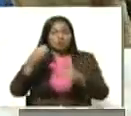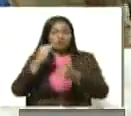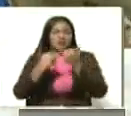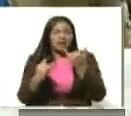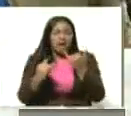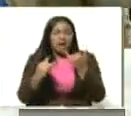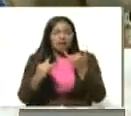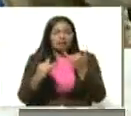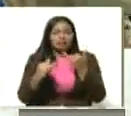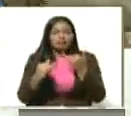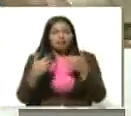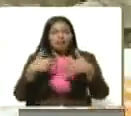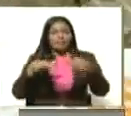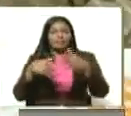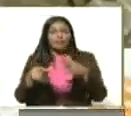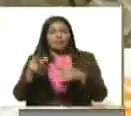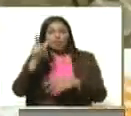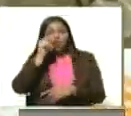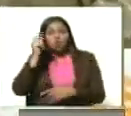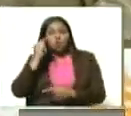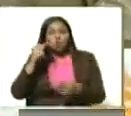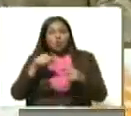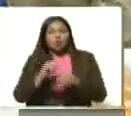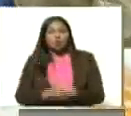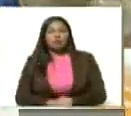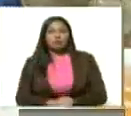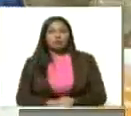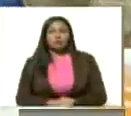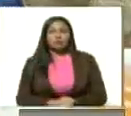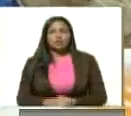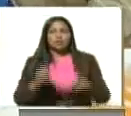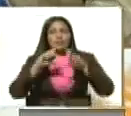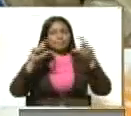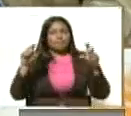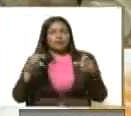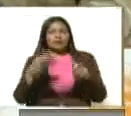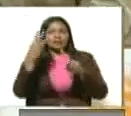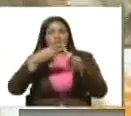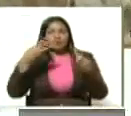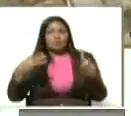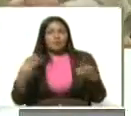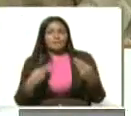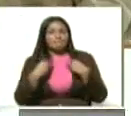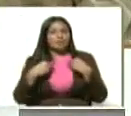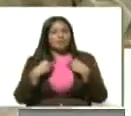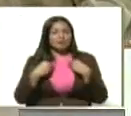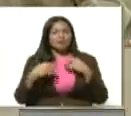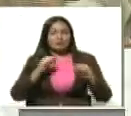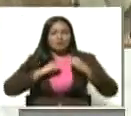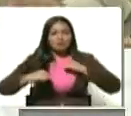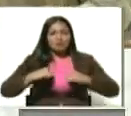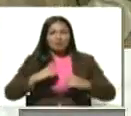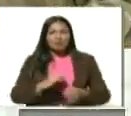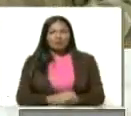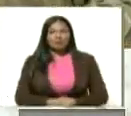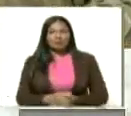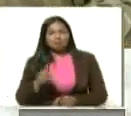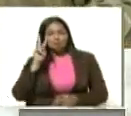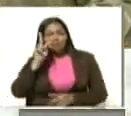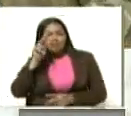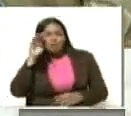todos, para todas y todos. ¿Cuál va a ser el lema? La sexodiversidad vive y vibra, okay, mirando al